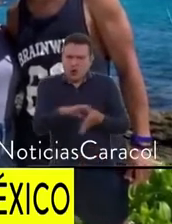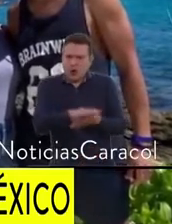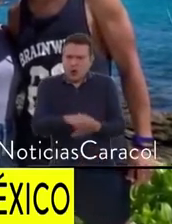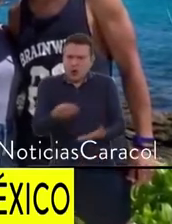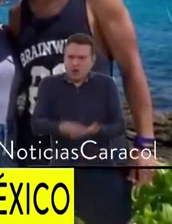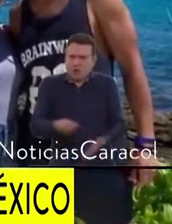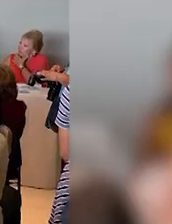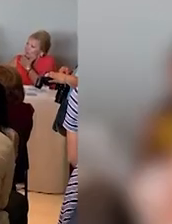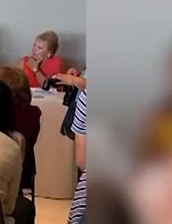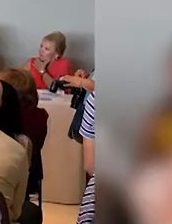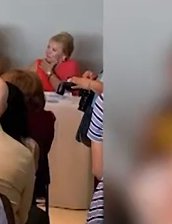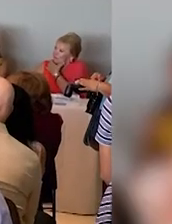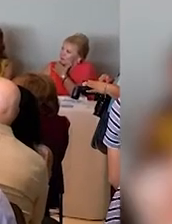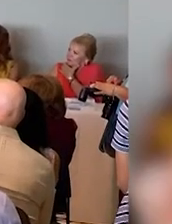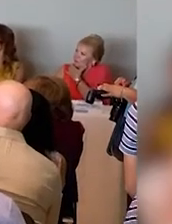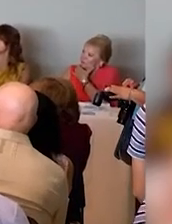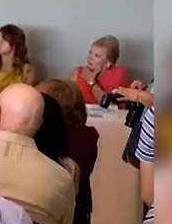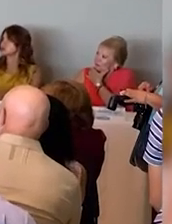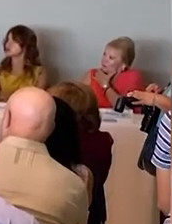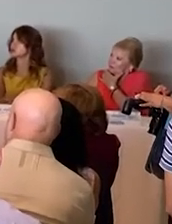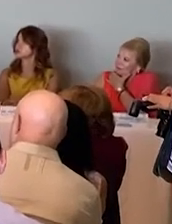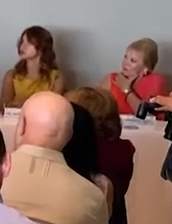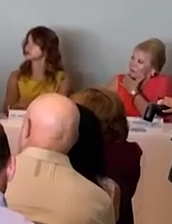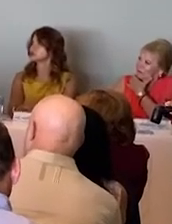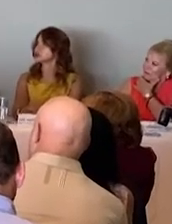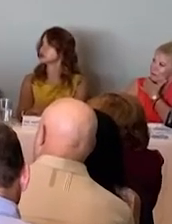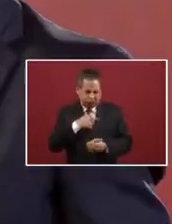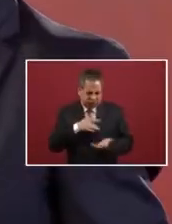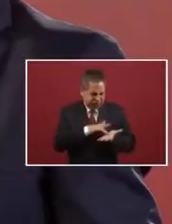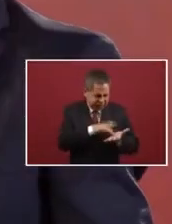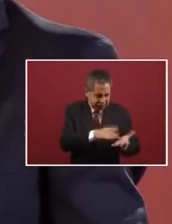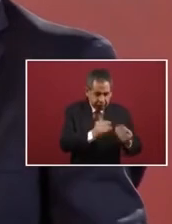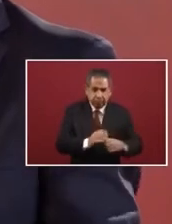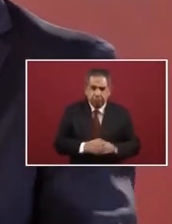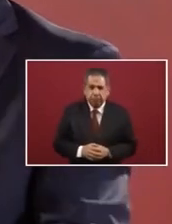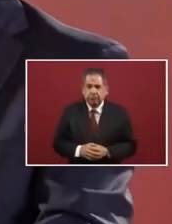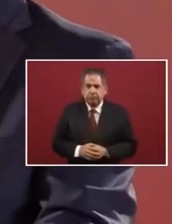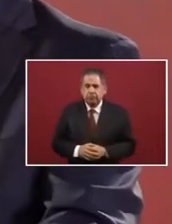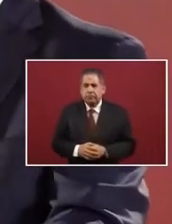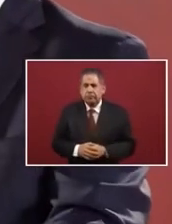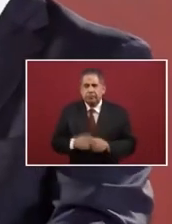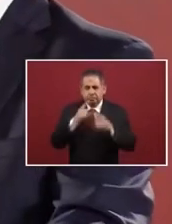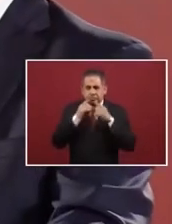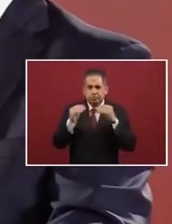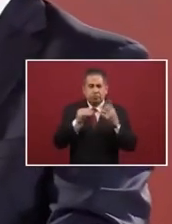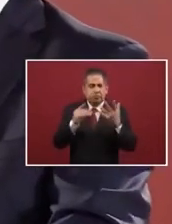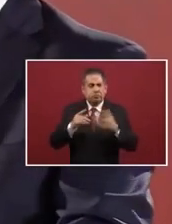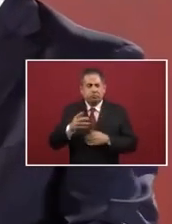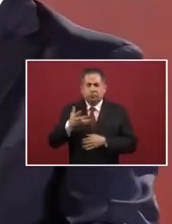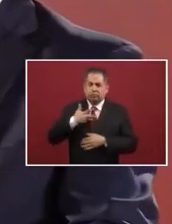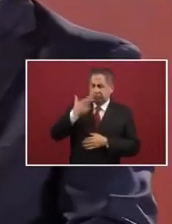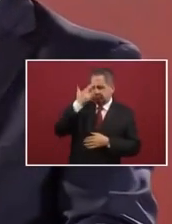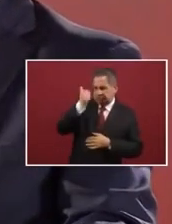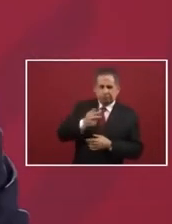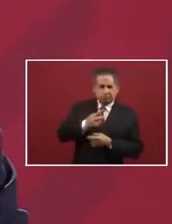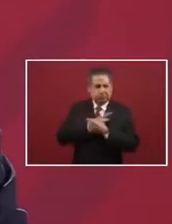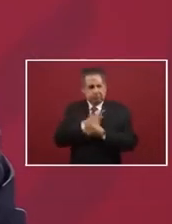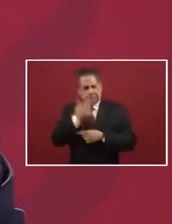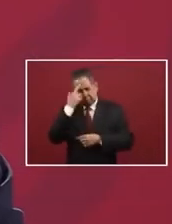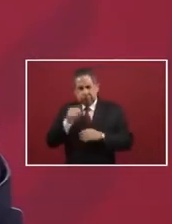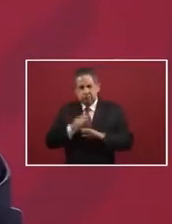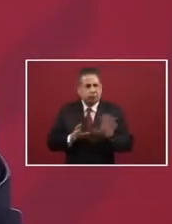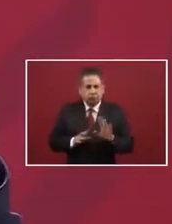pareja. El caso llegó hasta el consulado colombiano, que se ha puesto en contacto con el canciller Marcelo